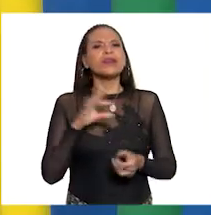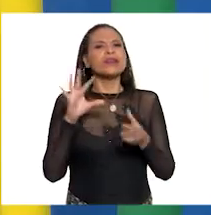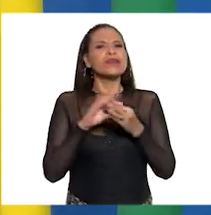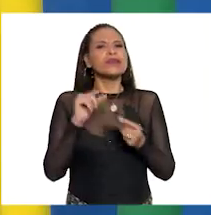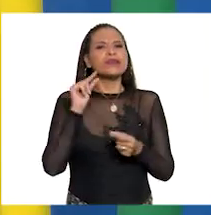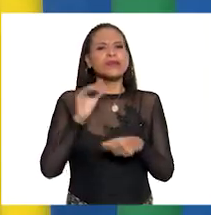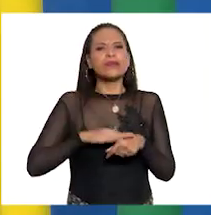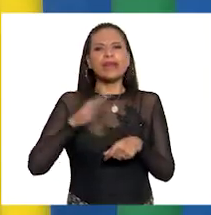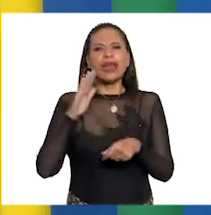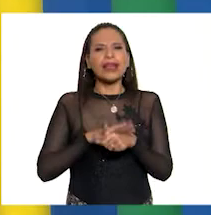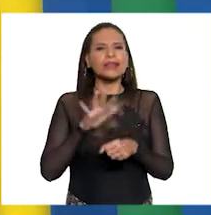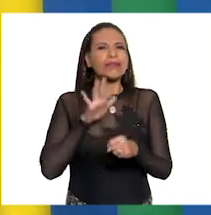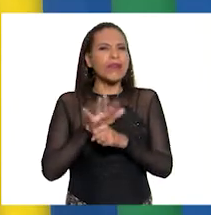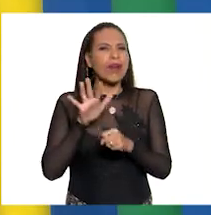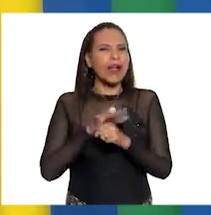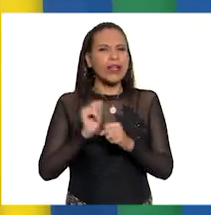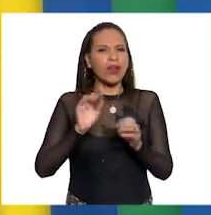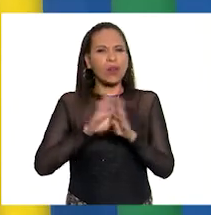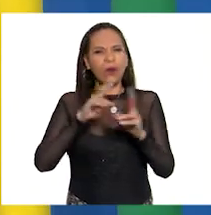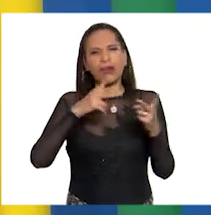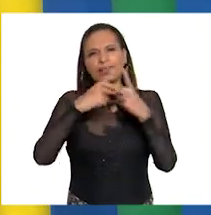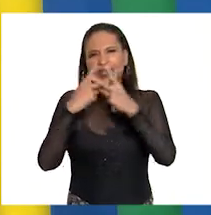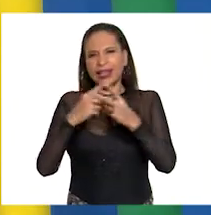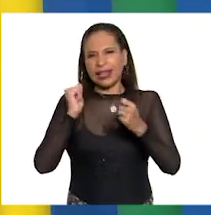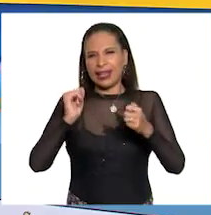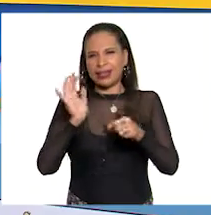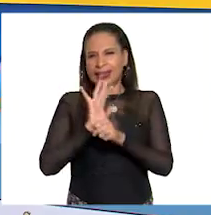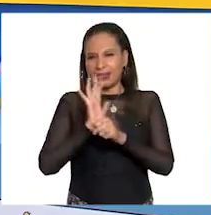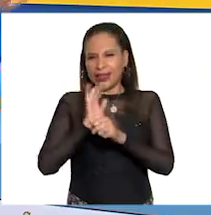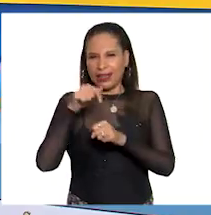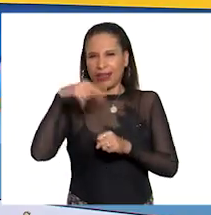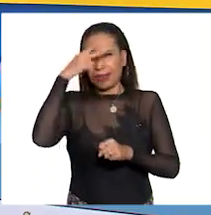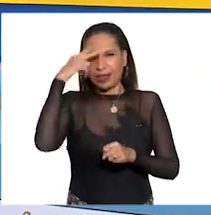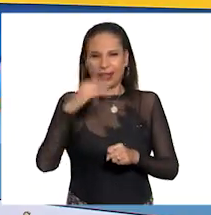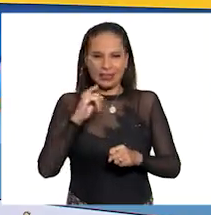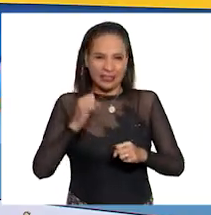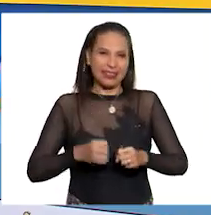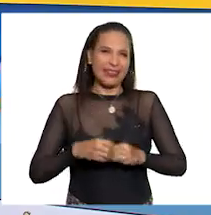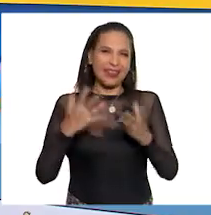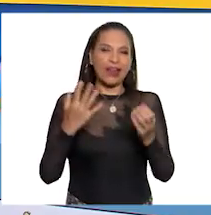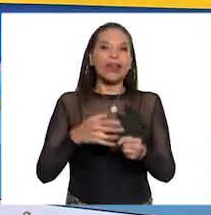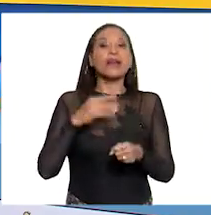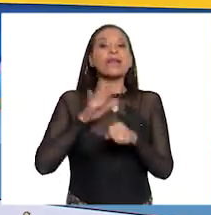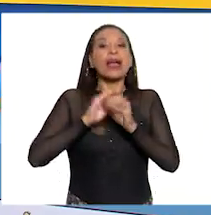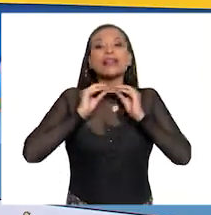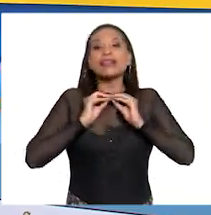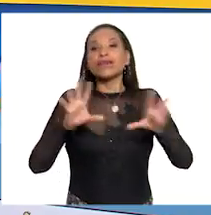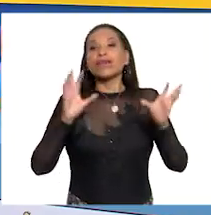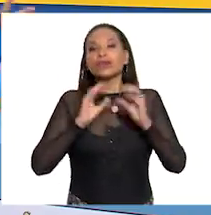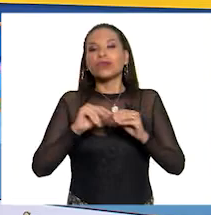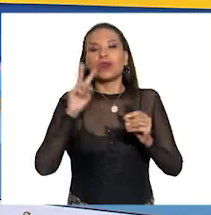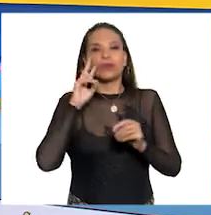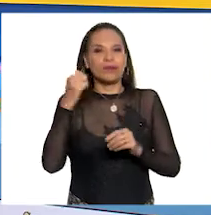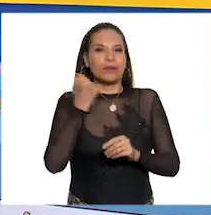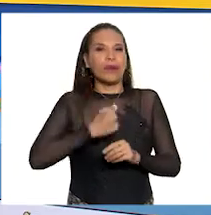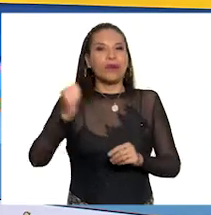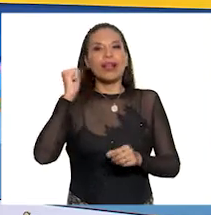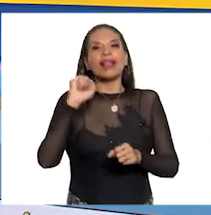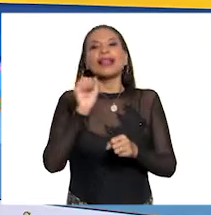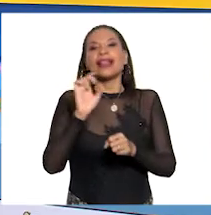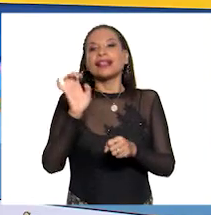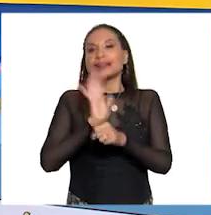un poco de las estrellas del cine mexicano? Sí, claro. La gran difusión y popularización del cine de